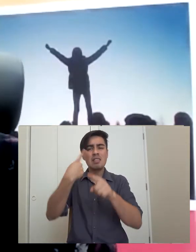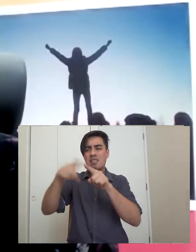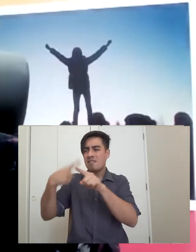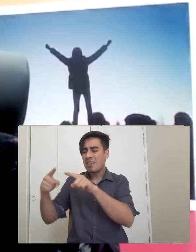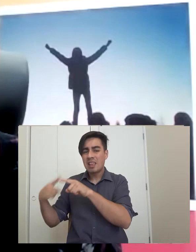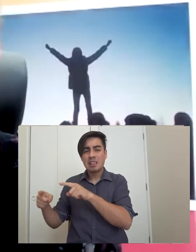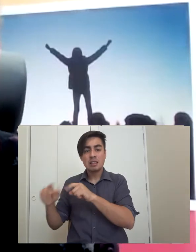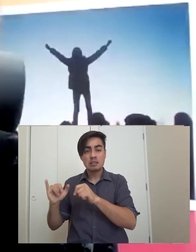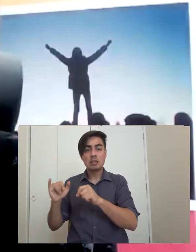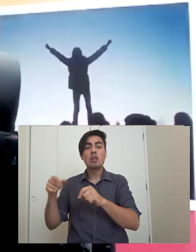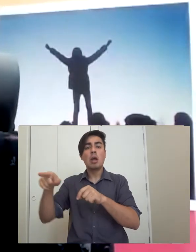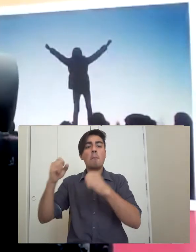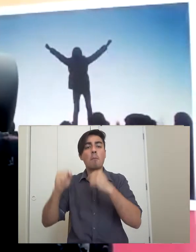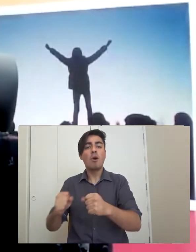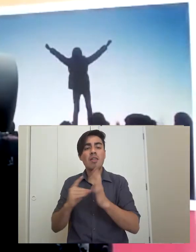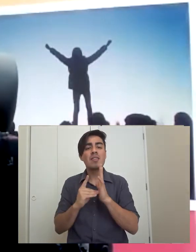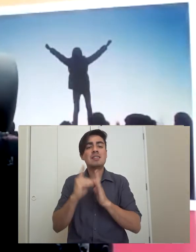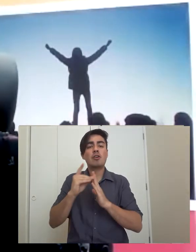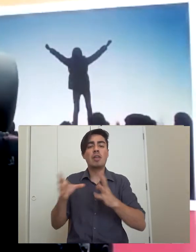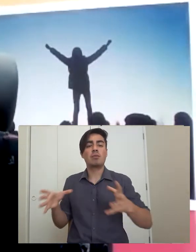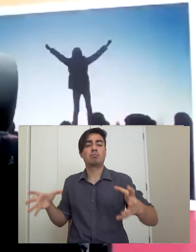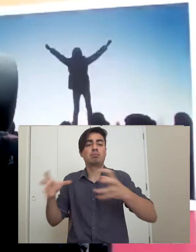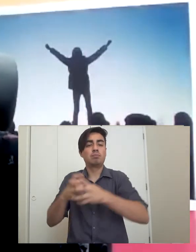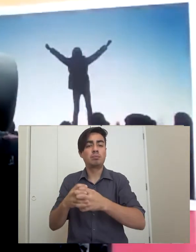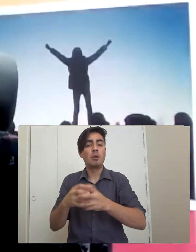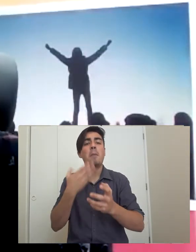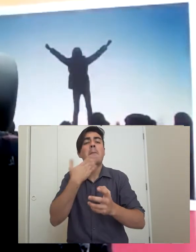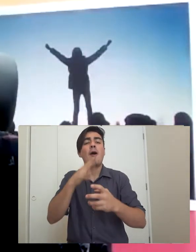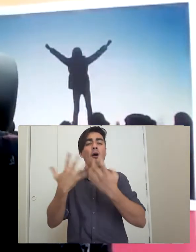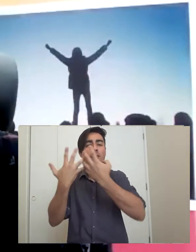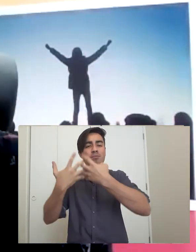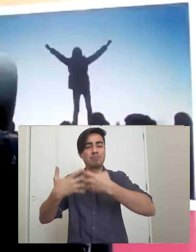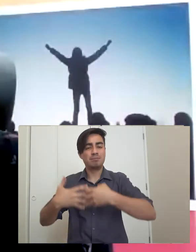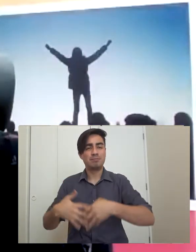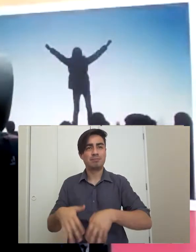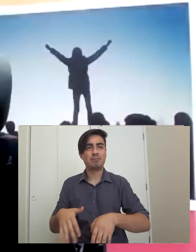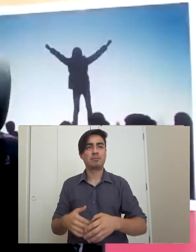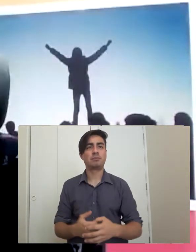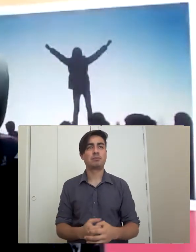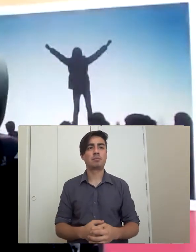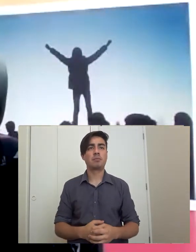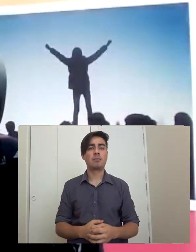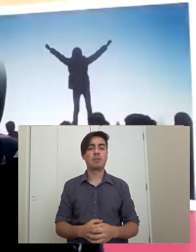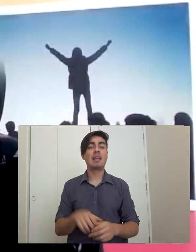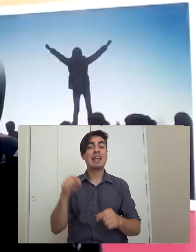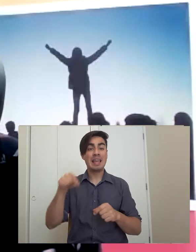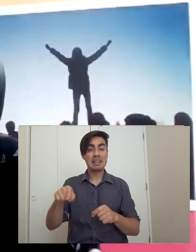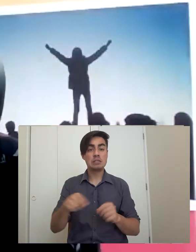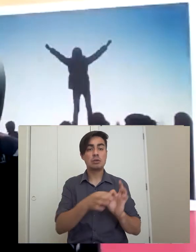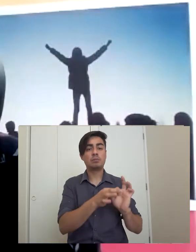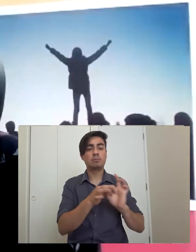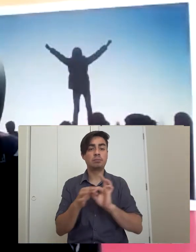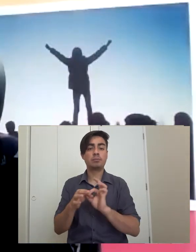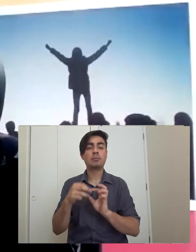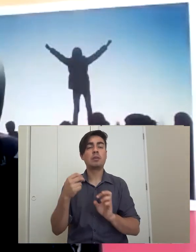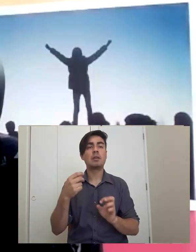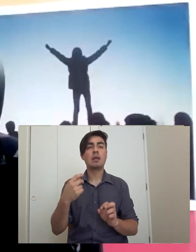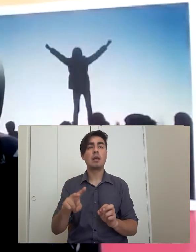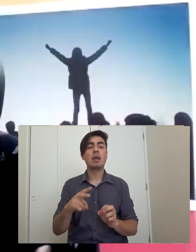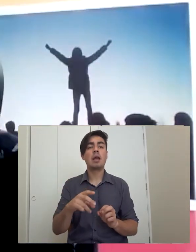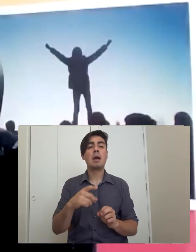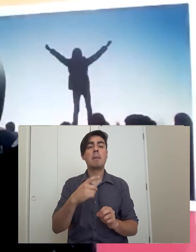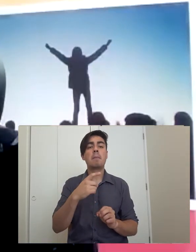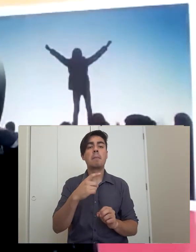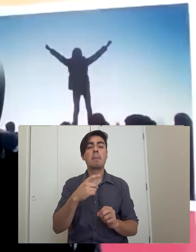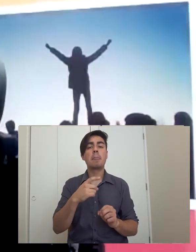desarrollar comunidades más funcionales. eso relacionado